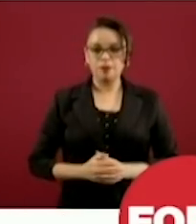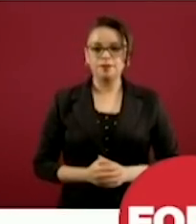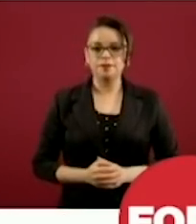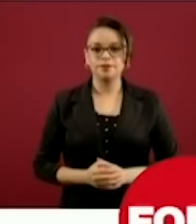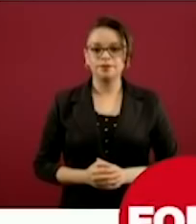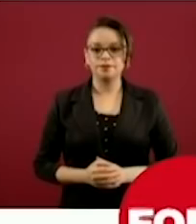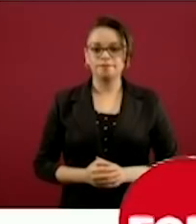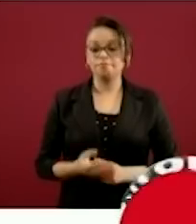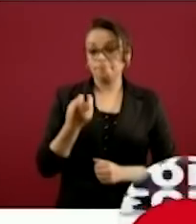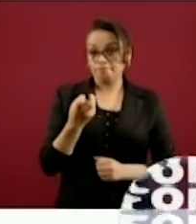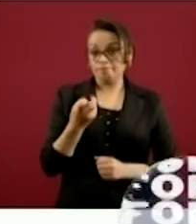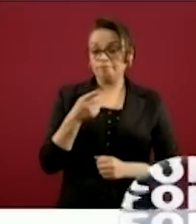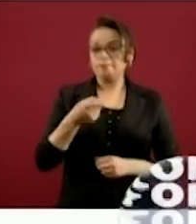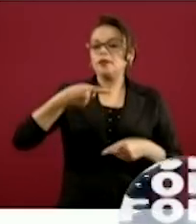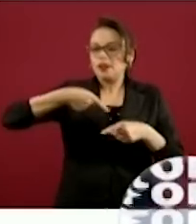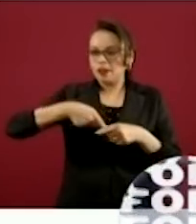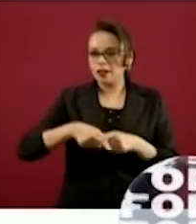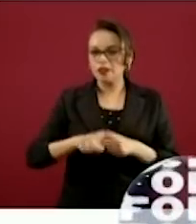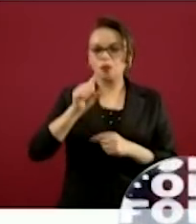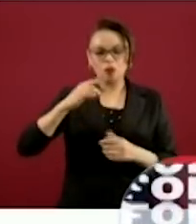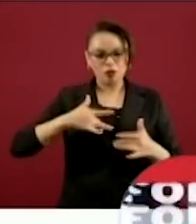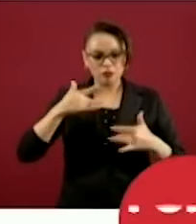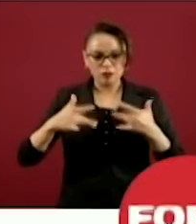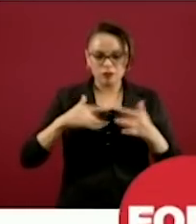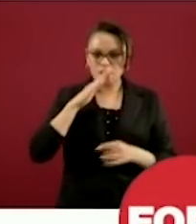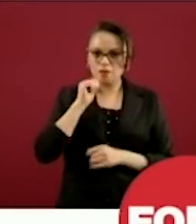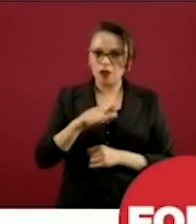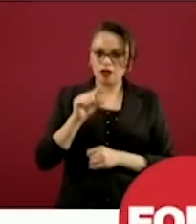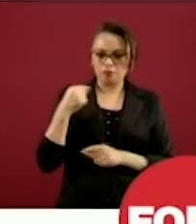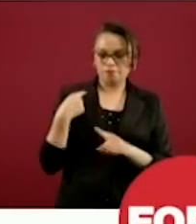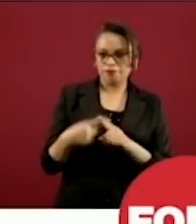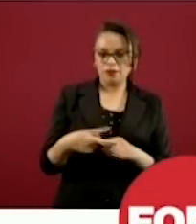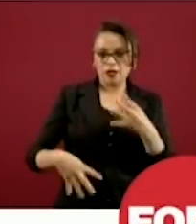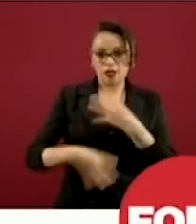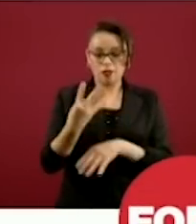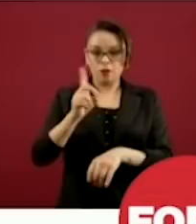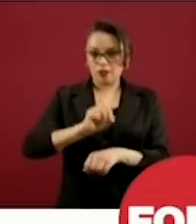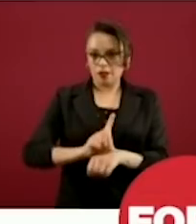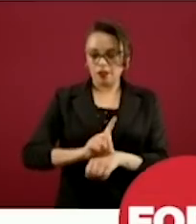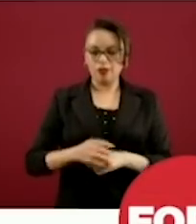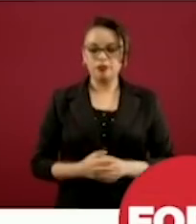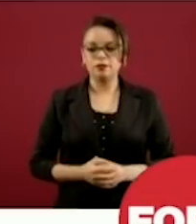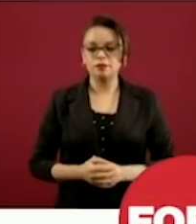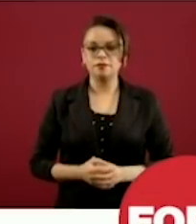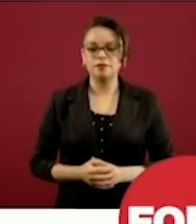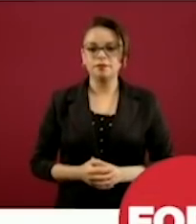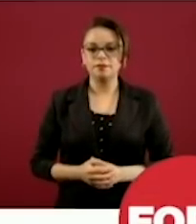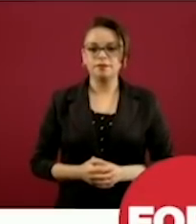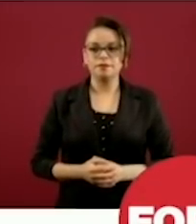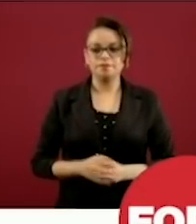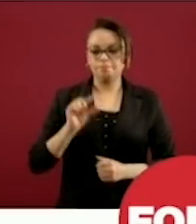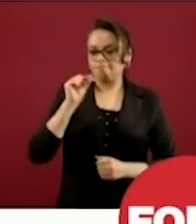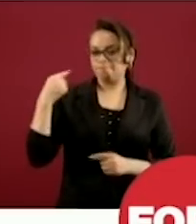que iniciaron con síntomas de la enfermedad en los últimos 14 días, es decir, la actividad más